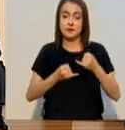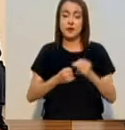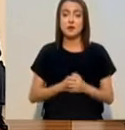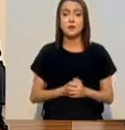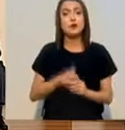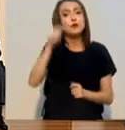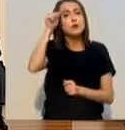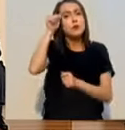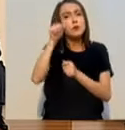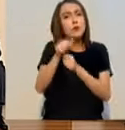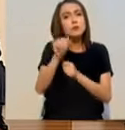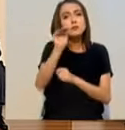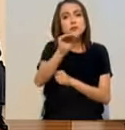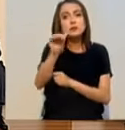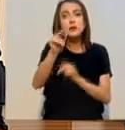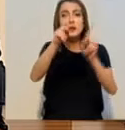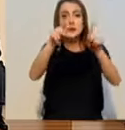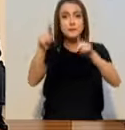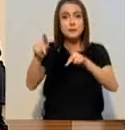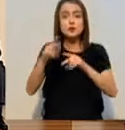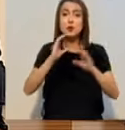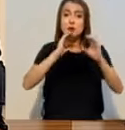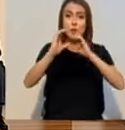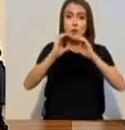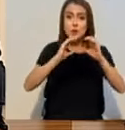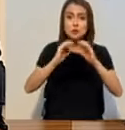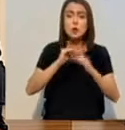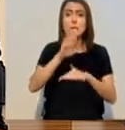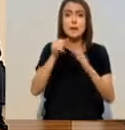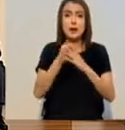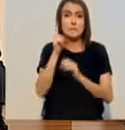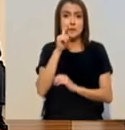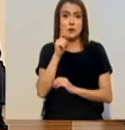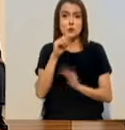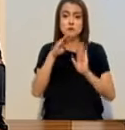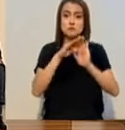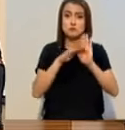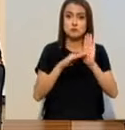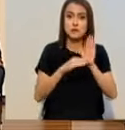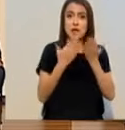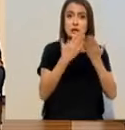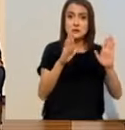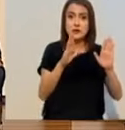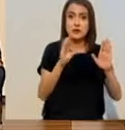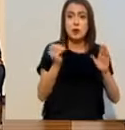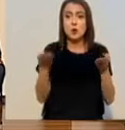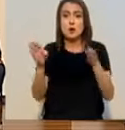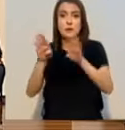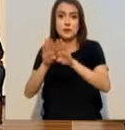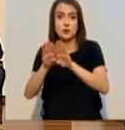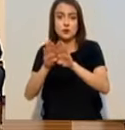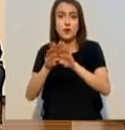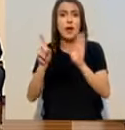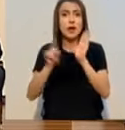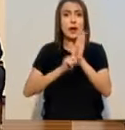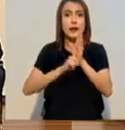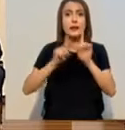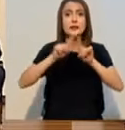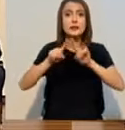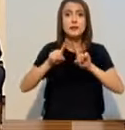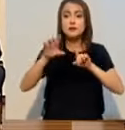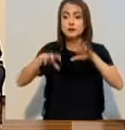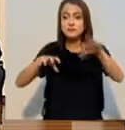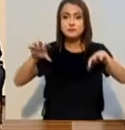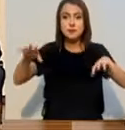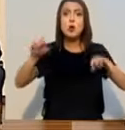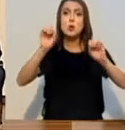antes recordarles a la población y a los medios de comunicación que para consultar las medidas de cierre, apertura, operación y alertas en los distintos